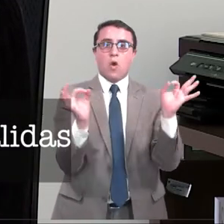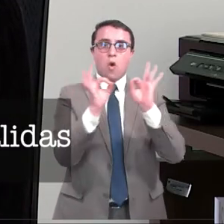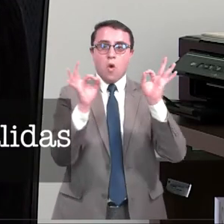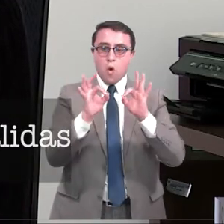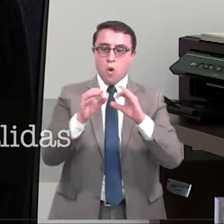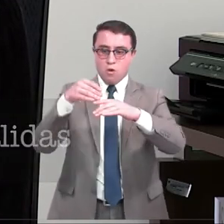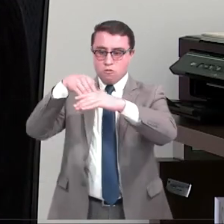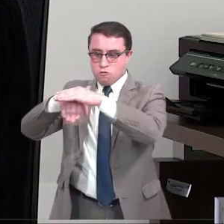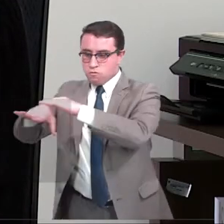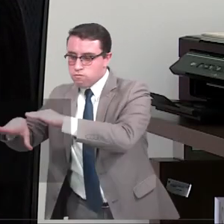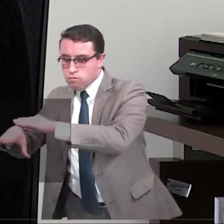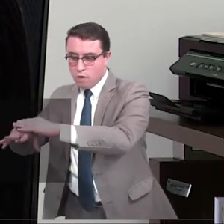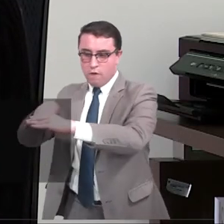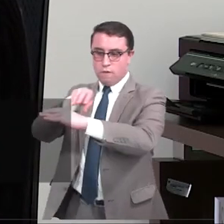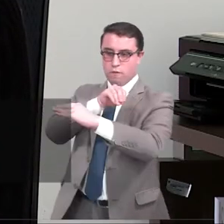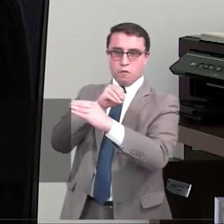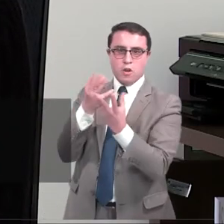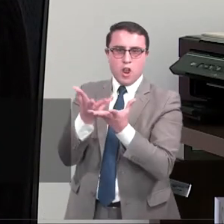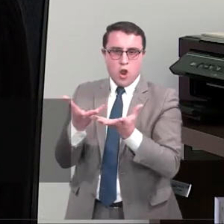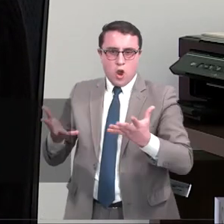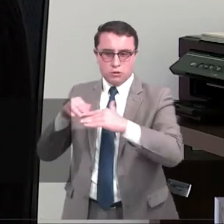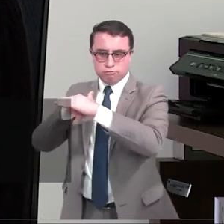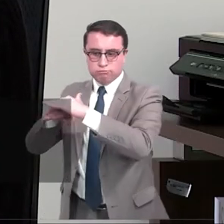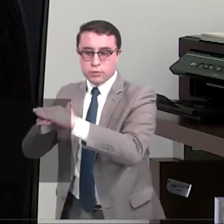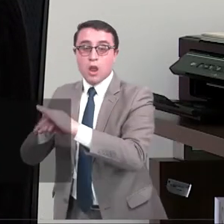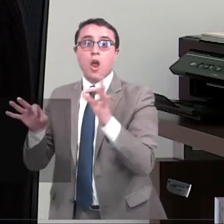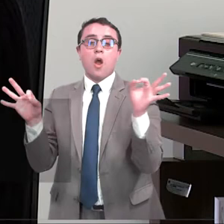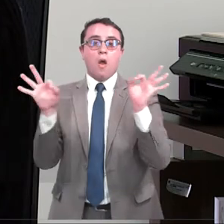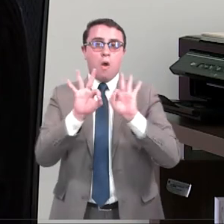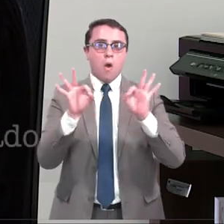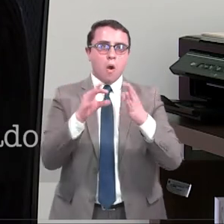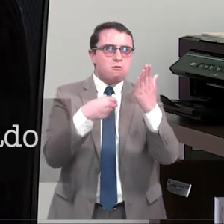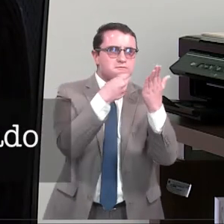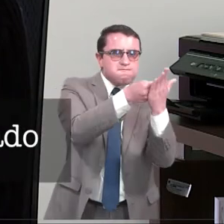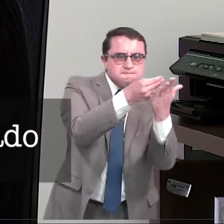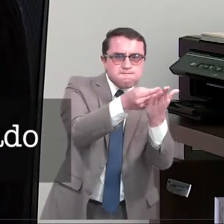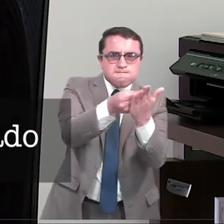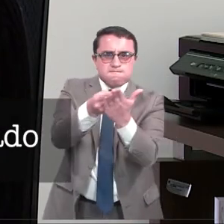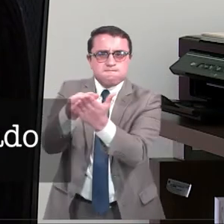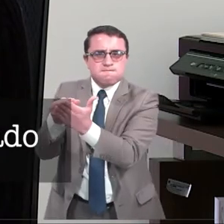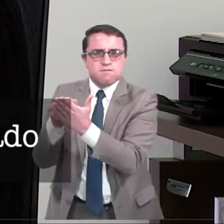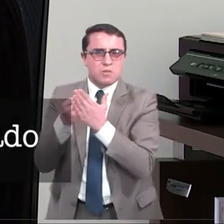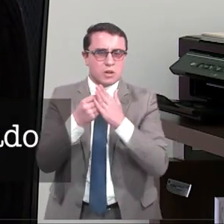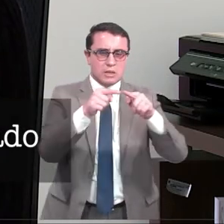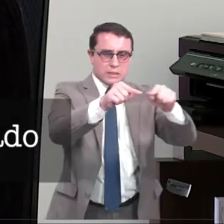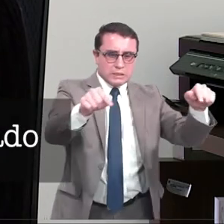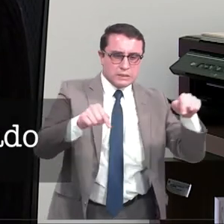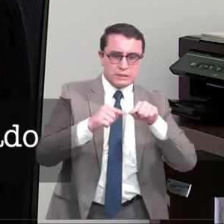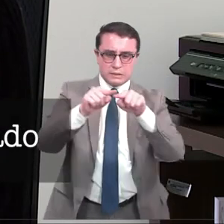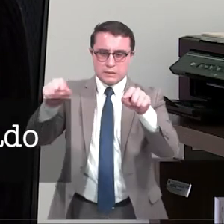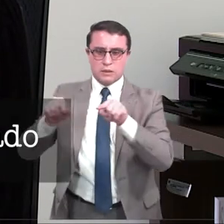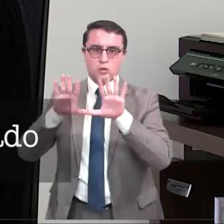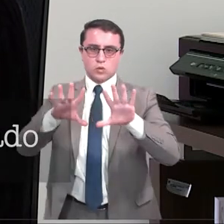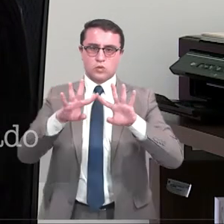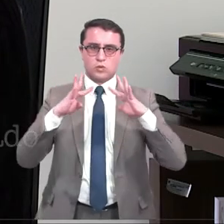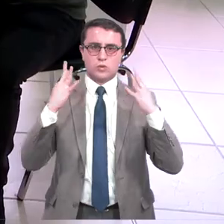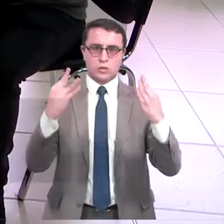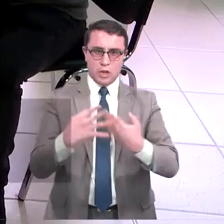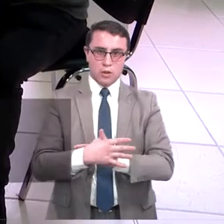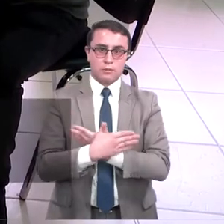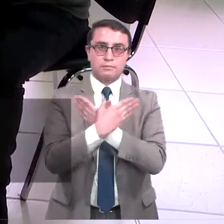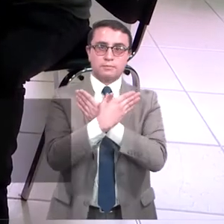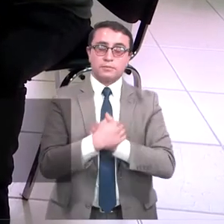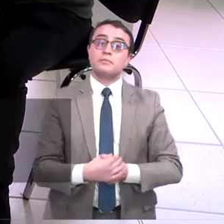pago, entradas y salidas de almacén, y también todos los pagos que reportan las diferentes áreas del Senado